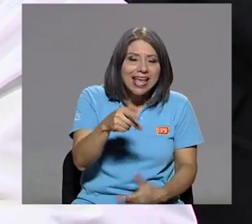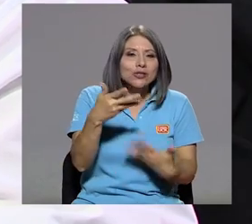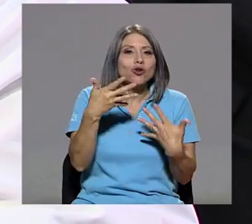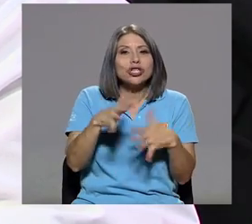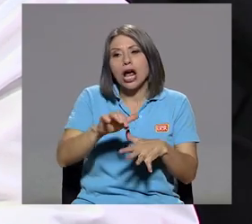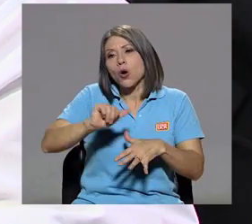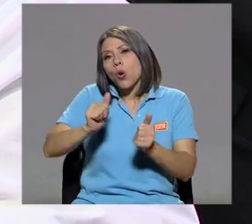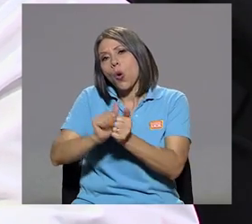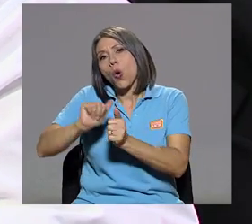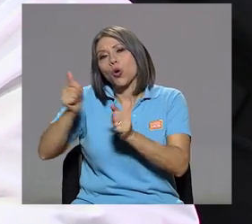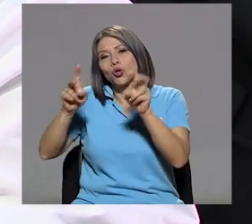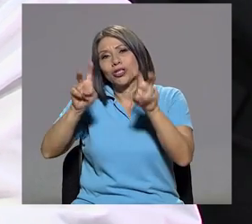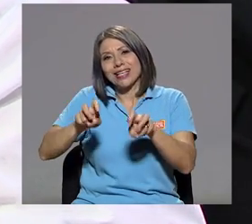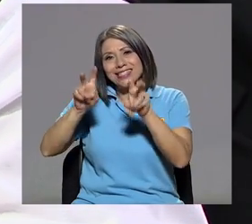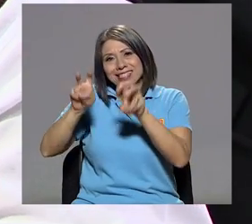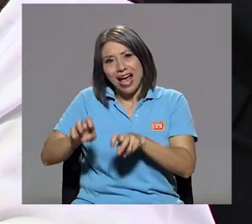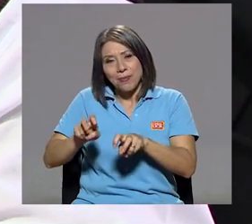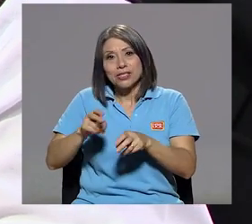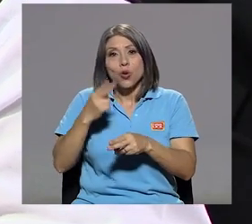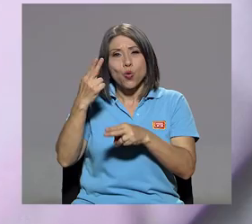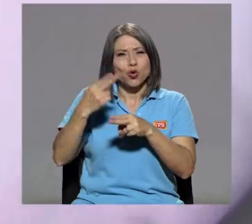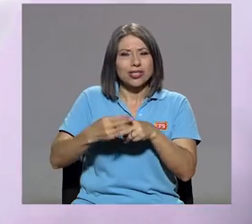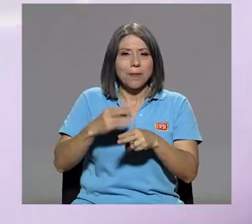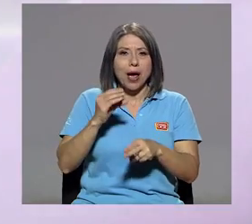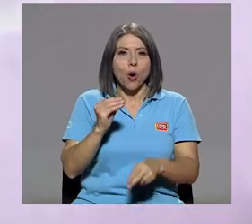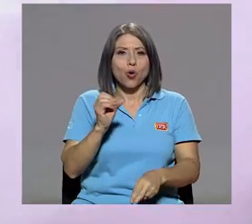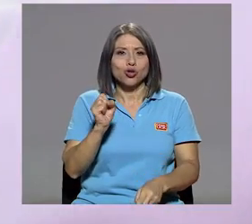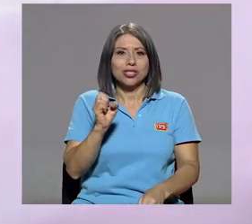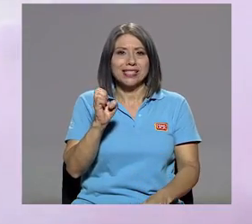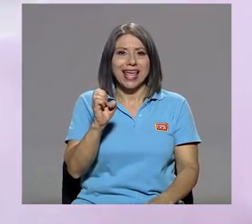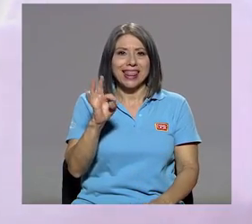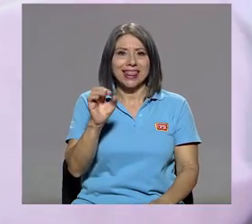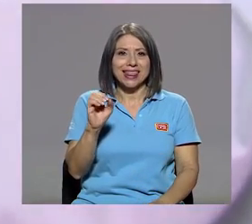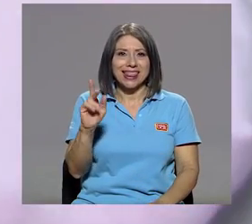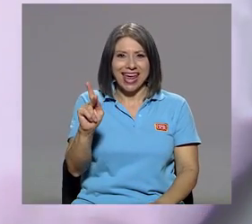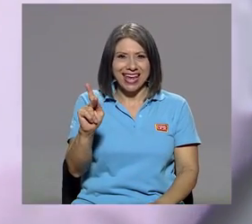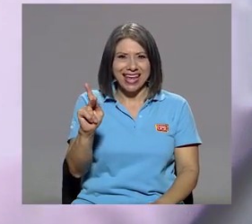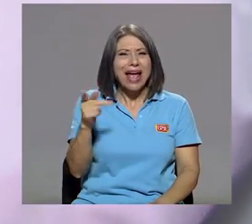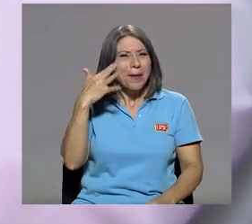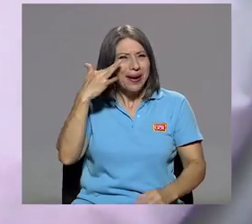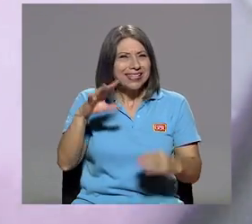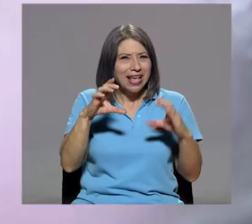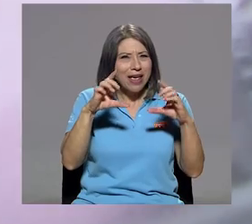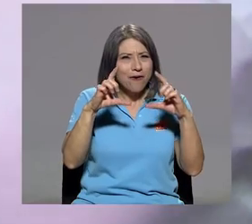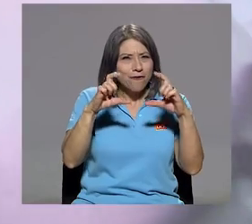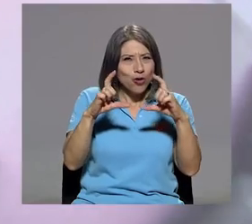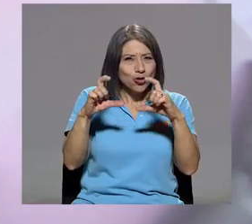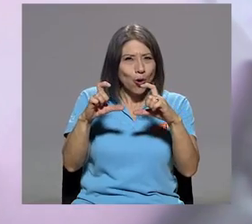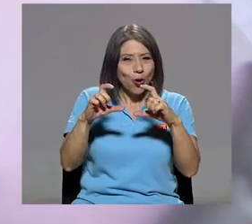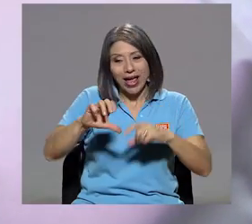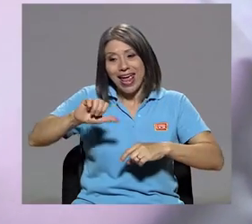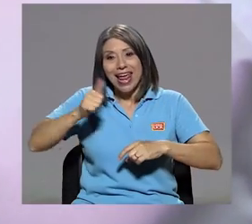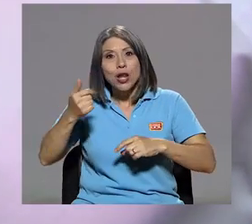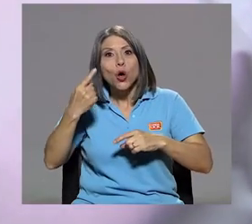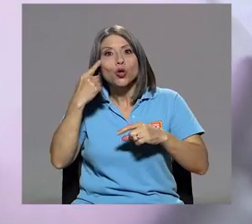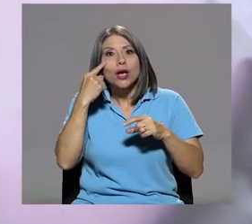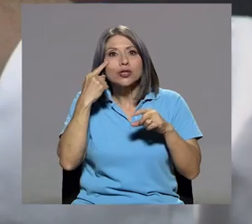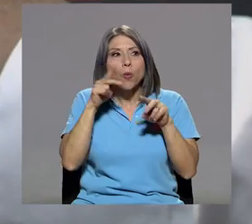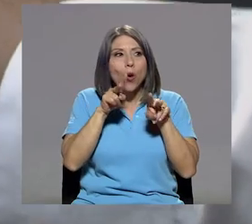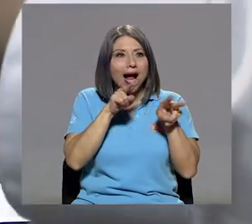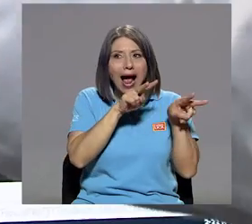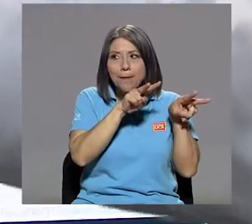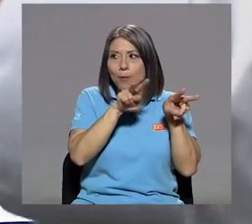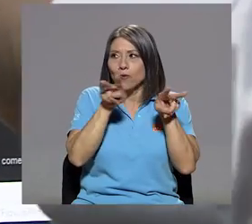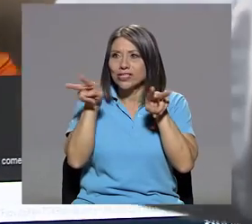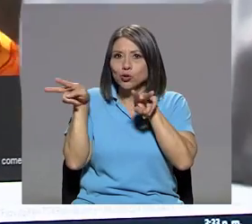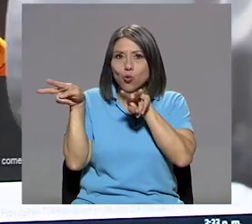con exámenes complementarios, uno se llama OCT, que es una, como una foto del fondo del ojo, y el otro es un campo visual para ver la visión periférica,